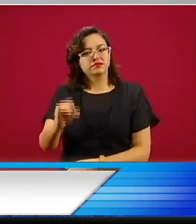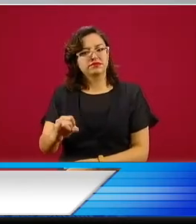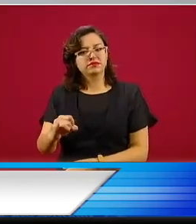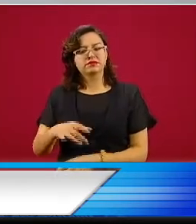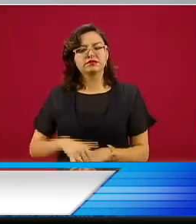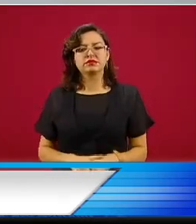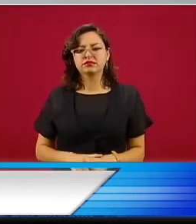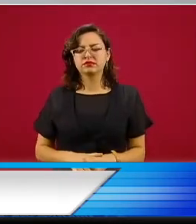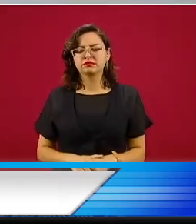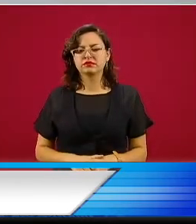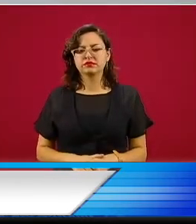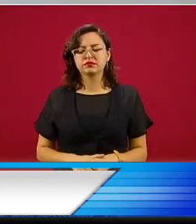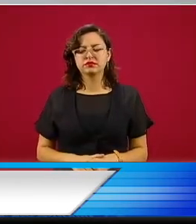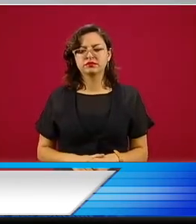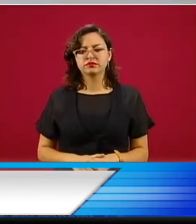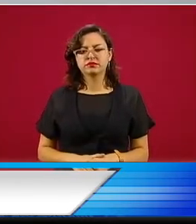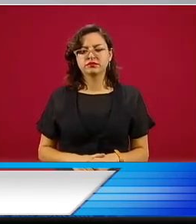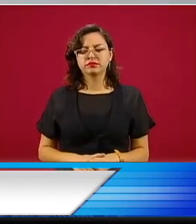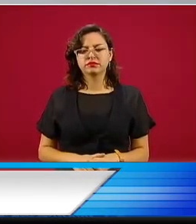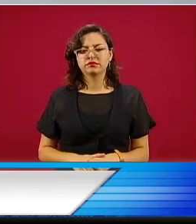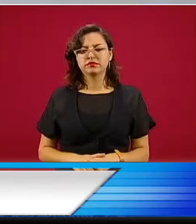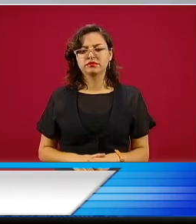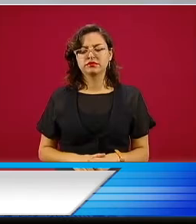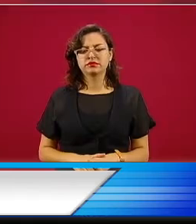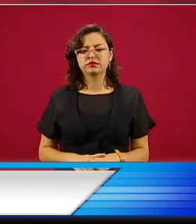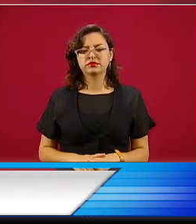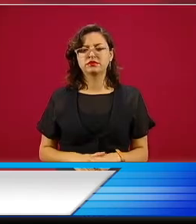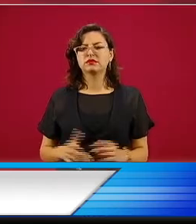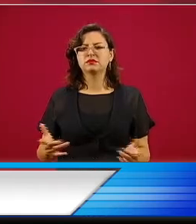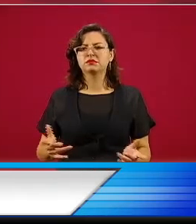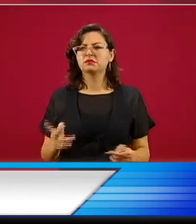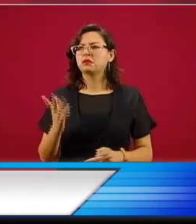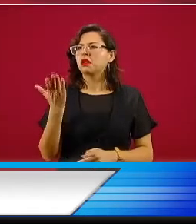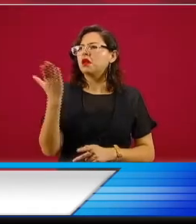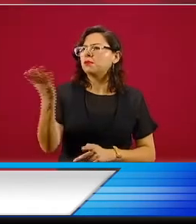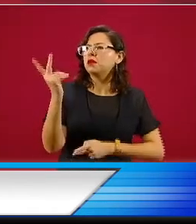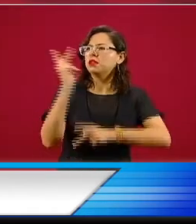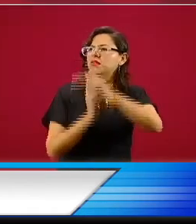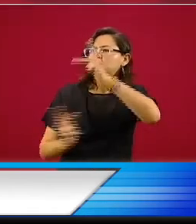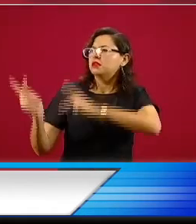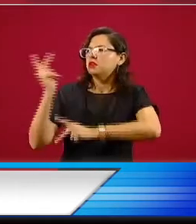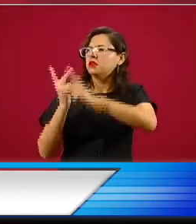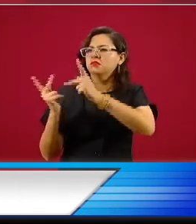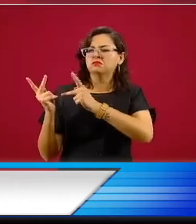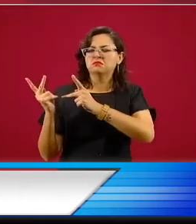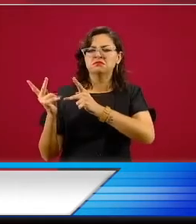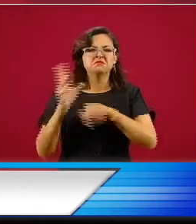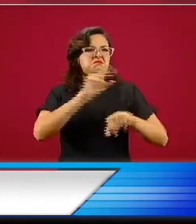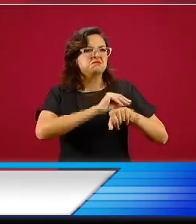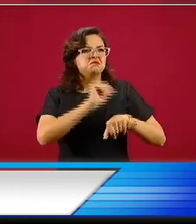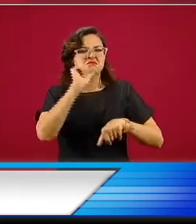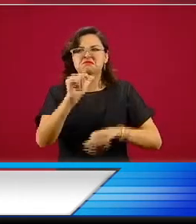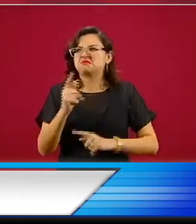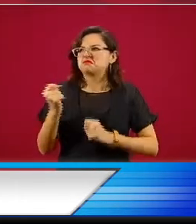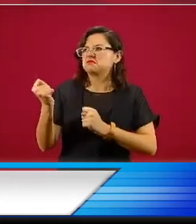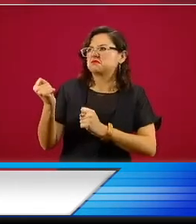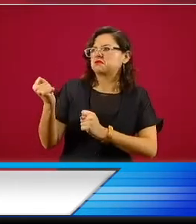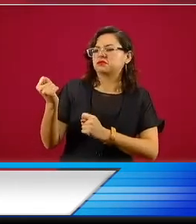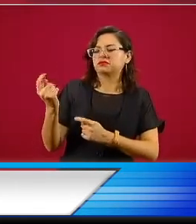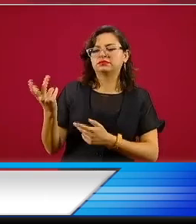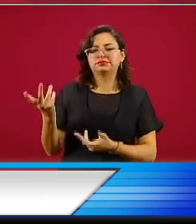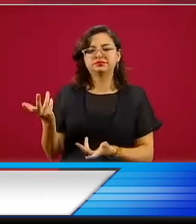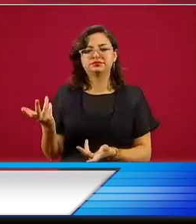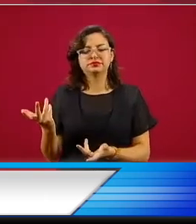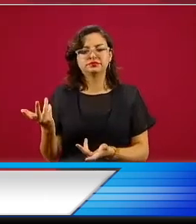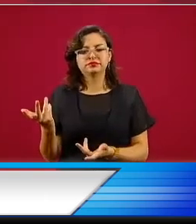una primera instancia, la fecha tentativa podría ser el 17 de mayo, solo para algunas regiones del país. Hace énfasis que estas